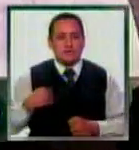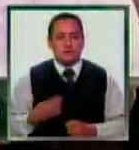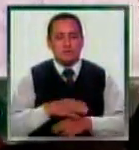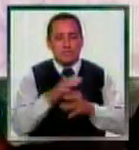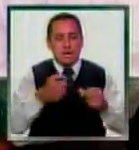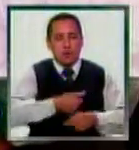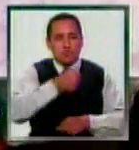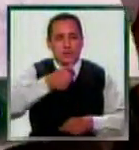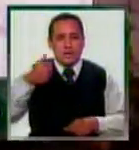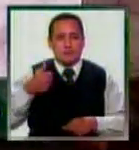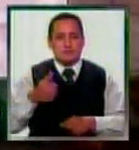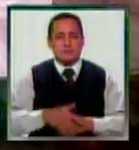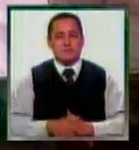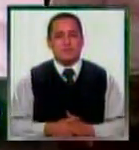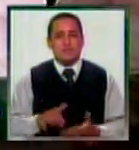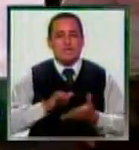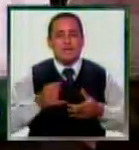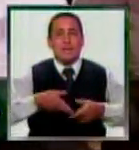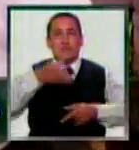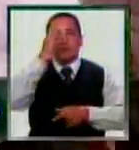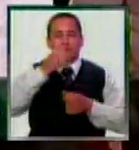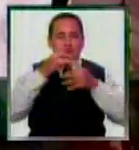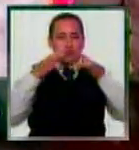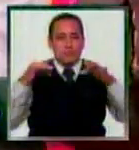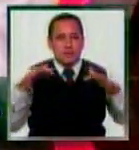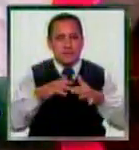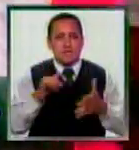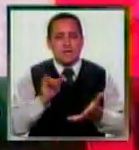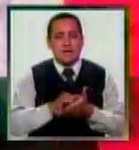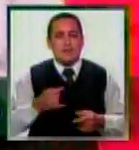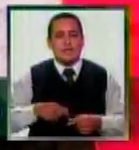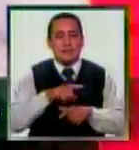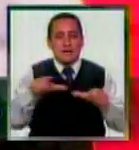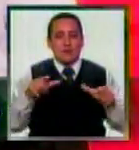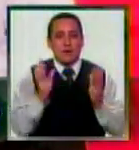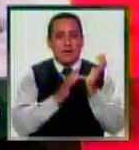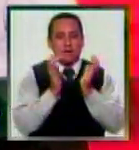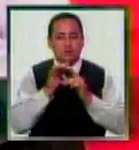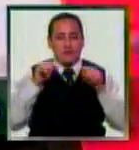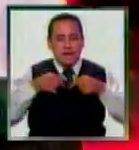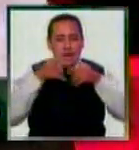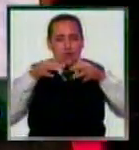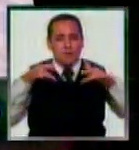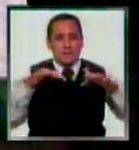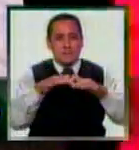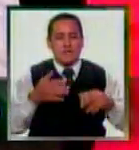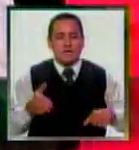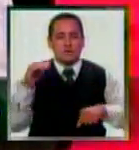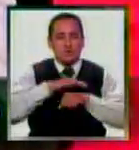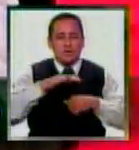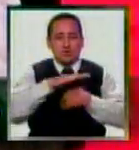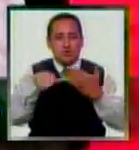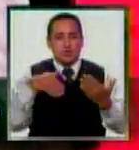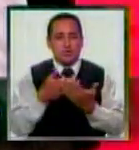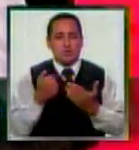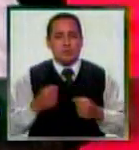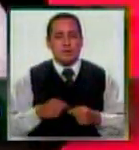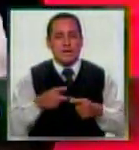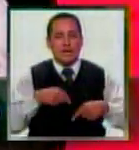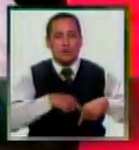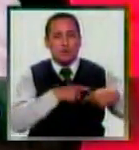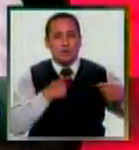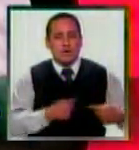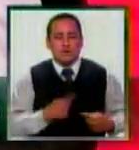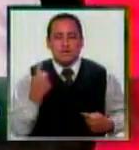y autoridades. Que Dios lo bendiga, que el patrón de San Sebastián lo bendiga, y sobre todo el corazón